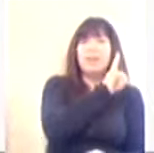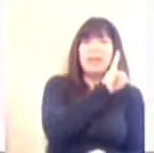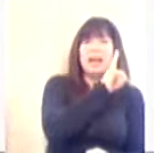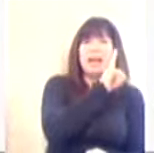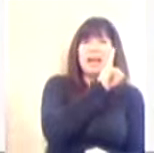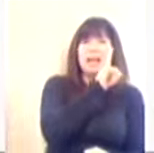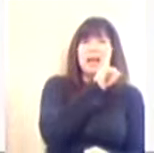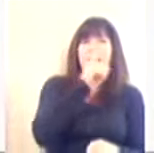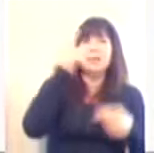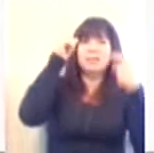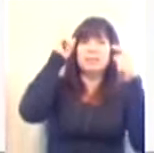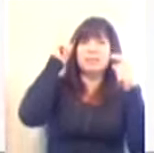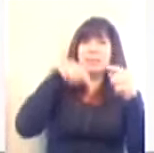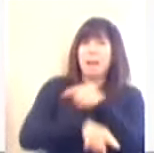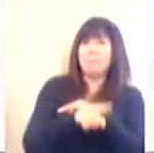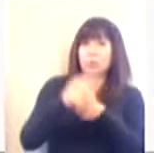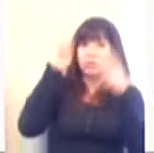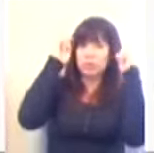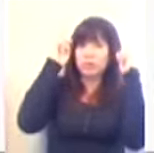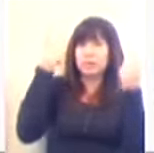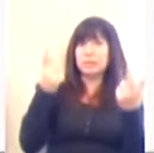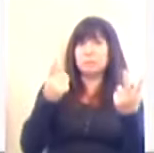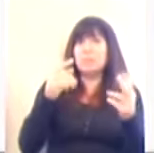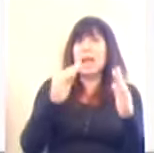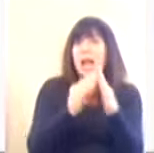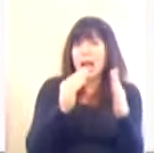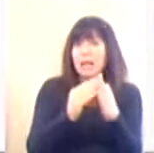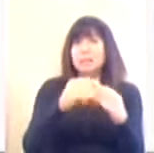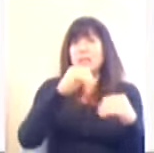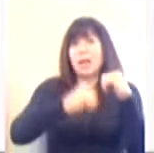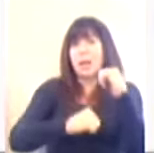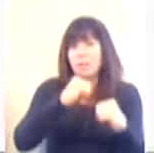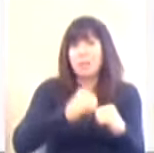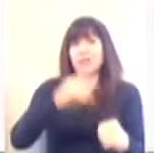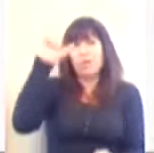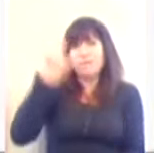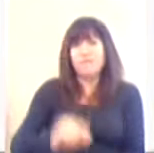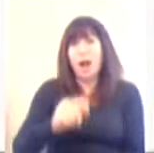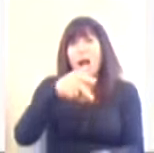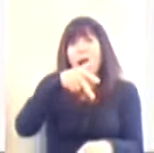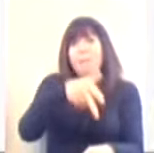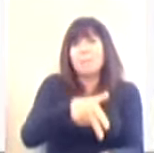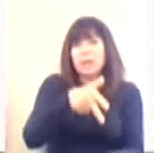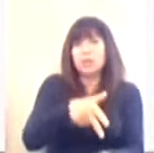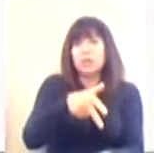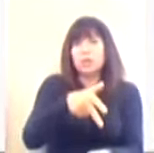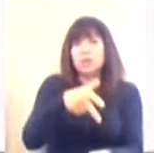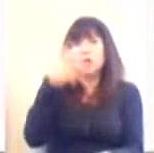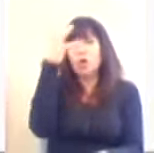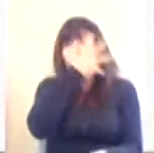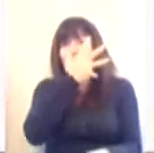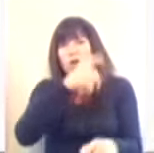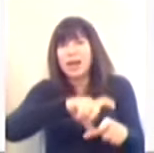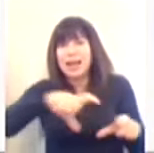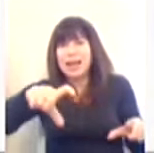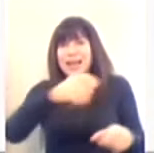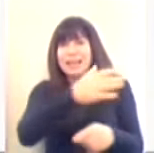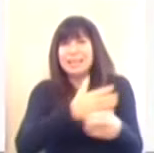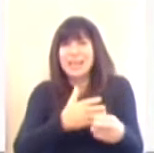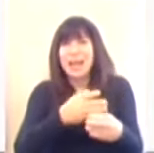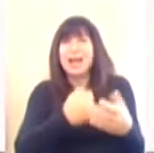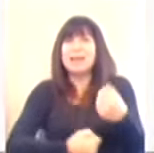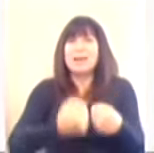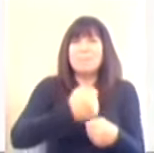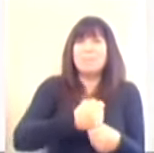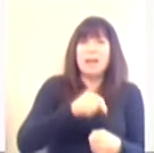o en los hogares, de combustibles, como los derivados del petróleo, por leña, por electricidad en distintas tecnologías